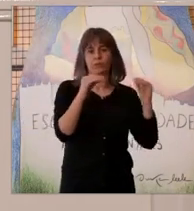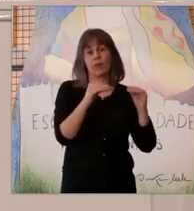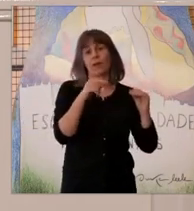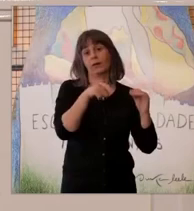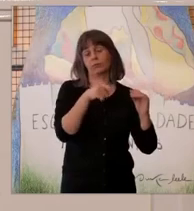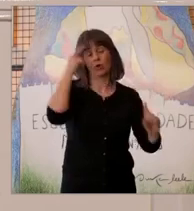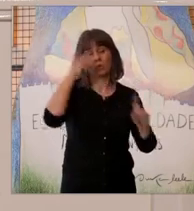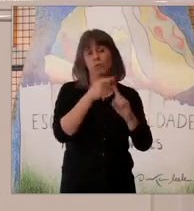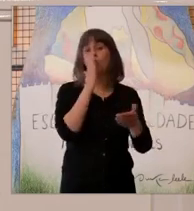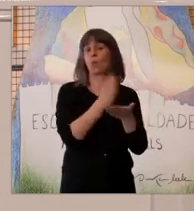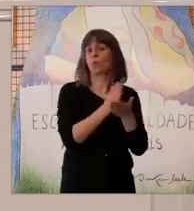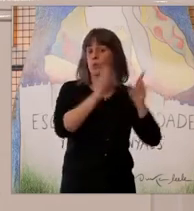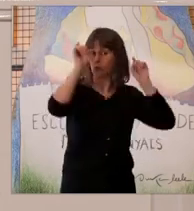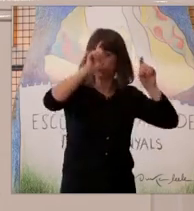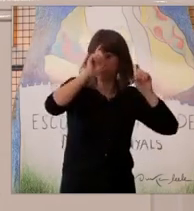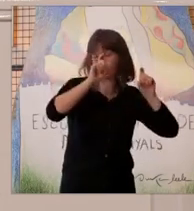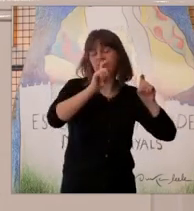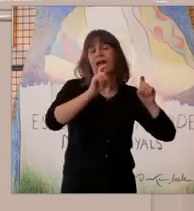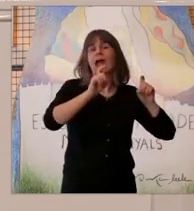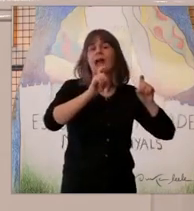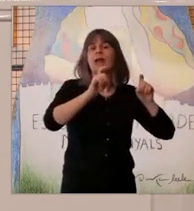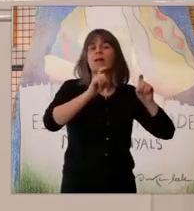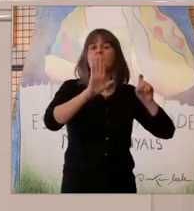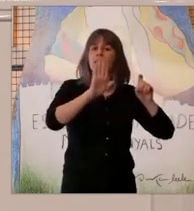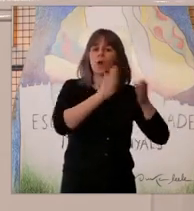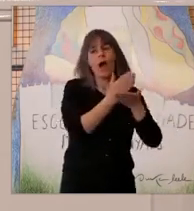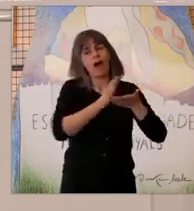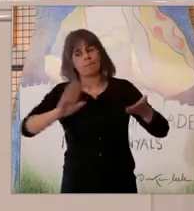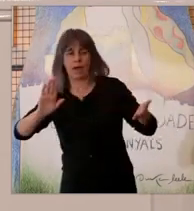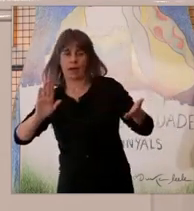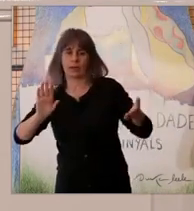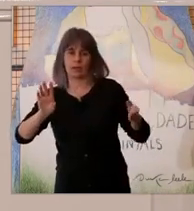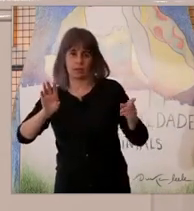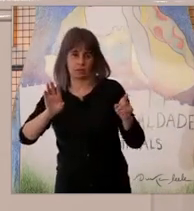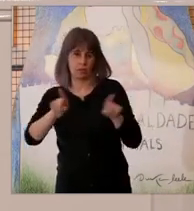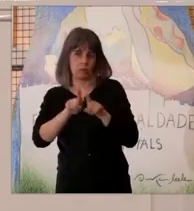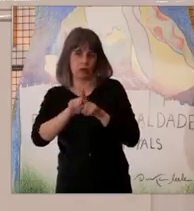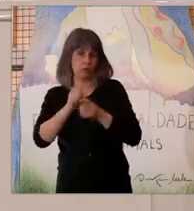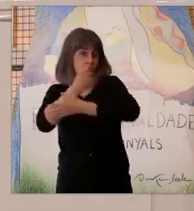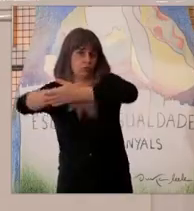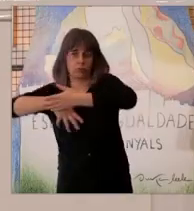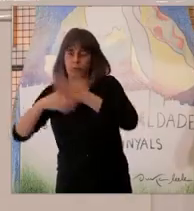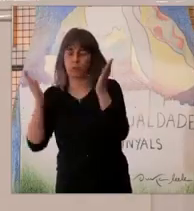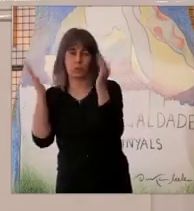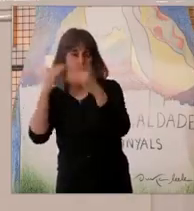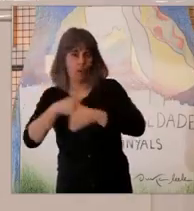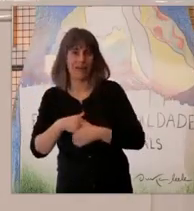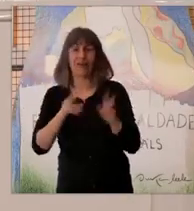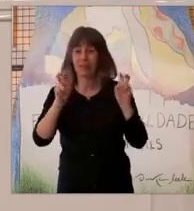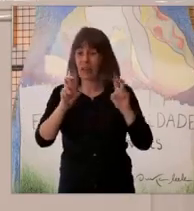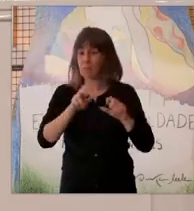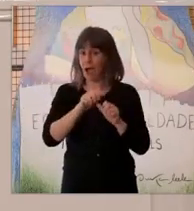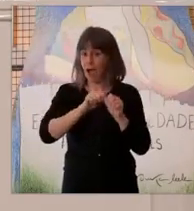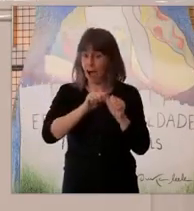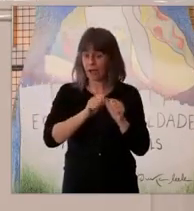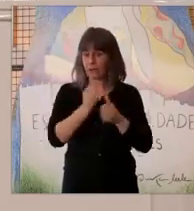pero son aparte de lo que es el currículum troncal Y por supuesto no existe una transversalidad del tema de género